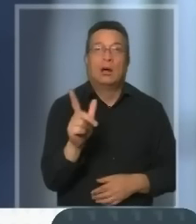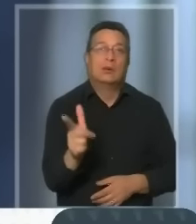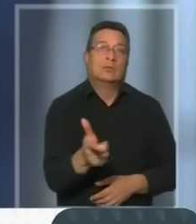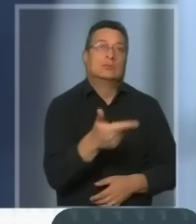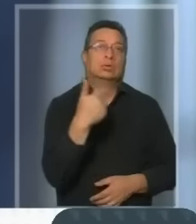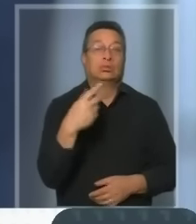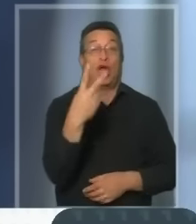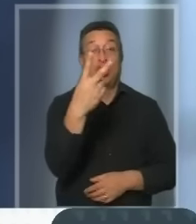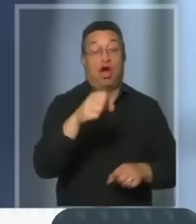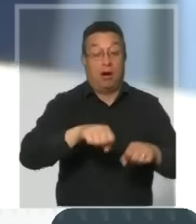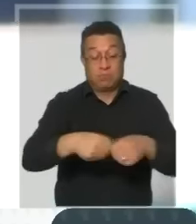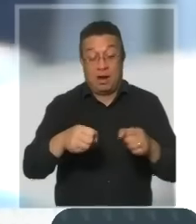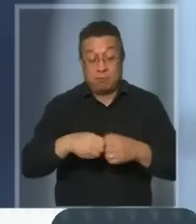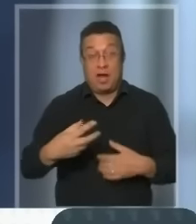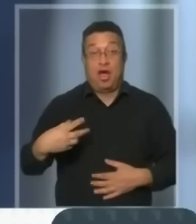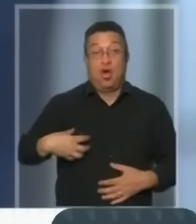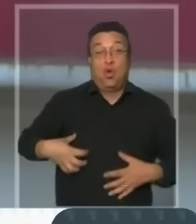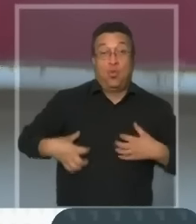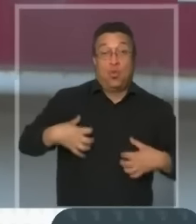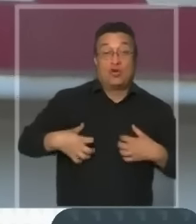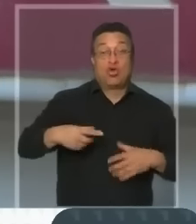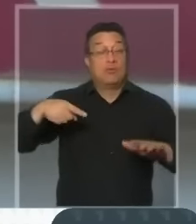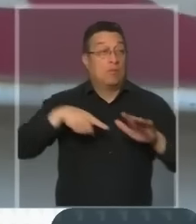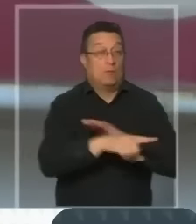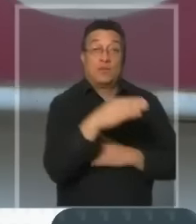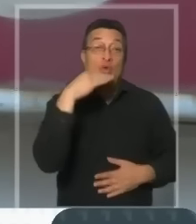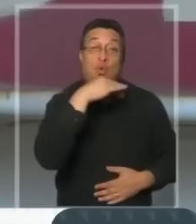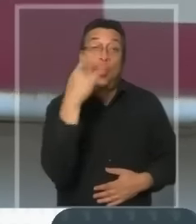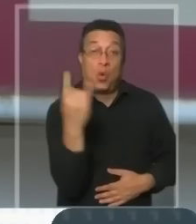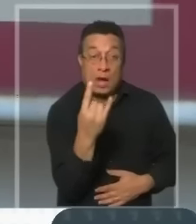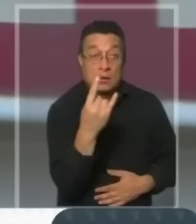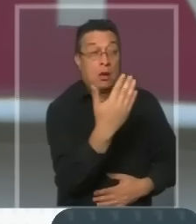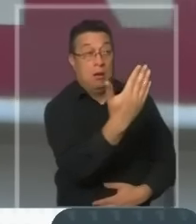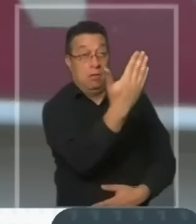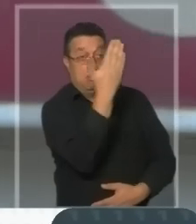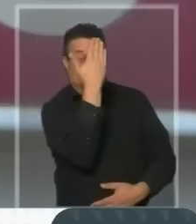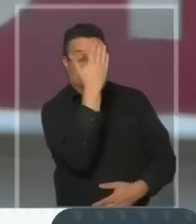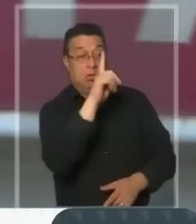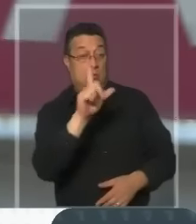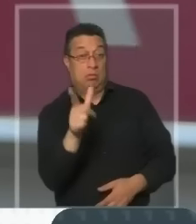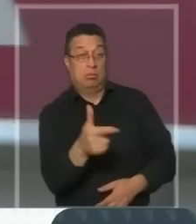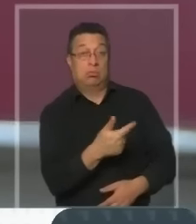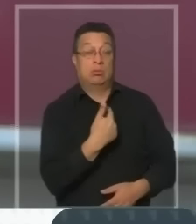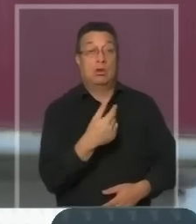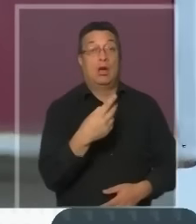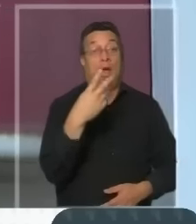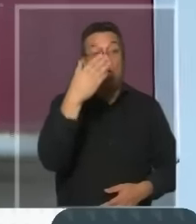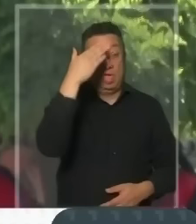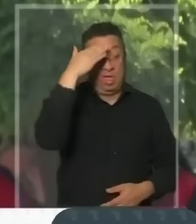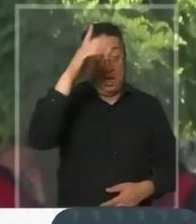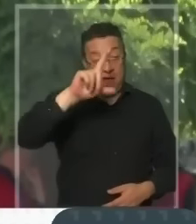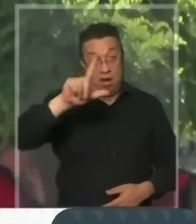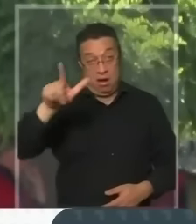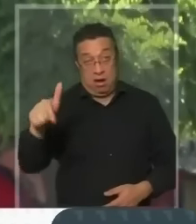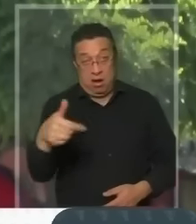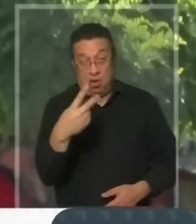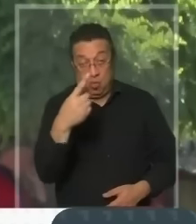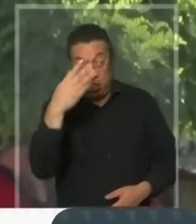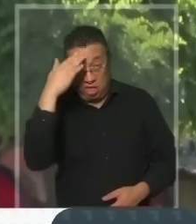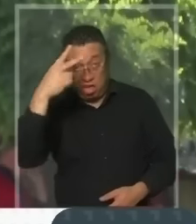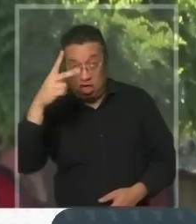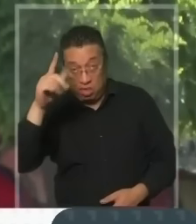con fracturas, los 2 ingresando por urgencias y con esperas que llegaron a días para una cirugía. Uno de